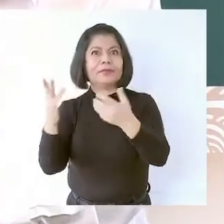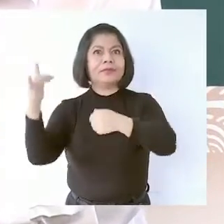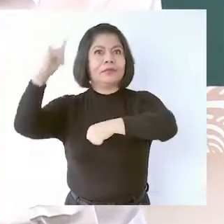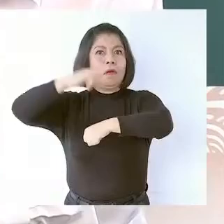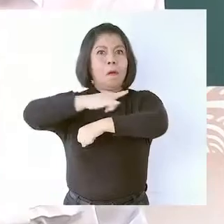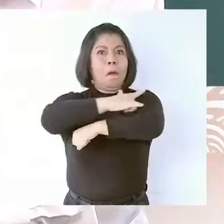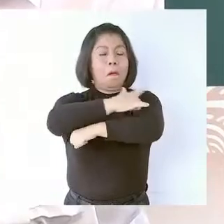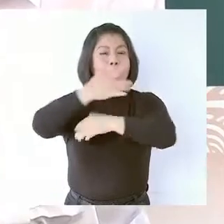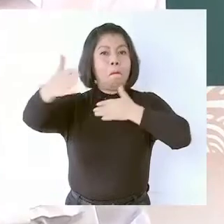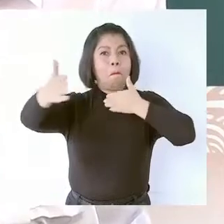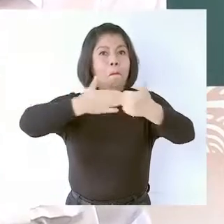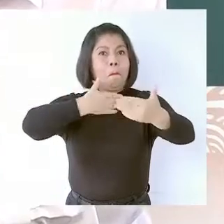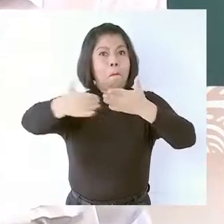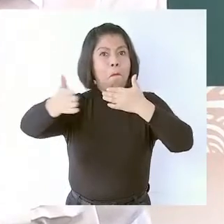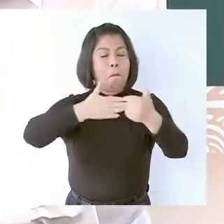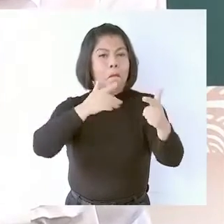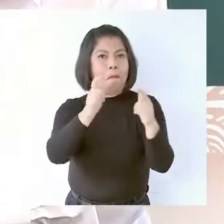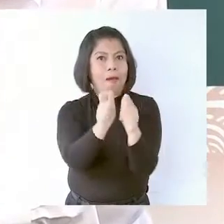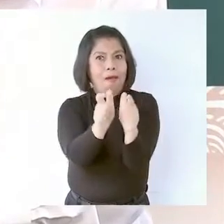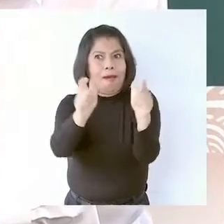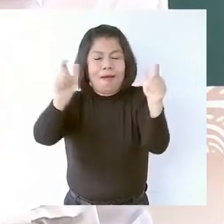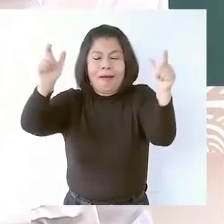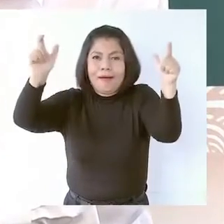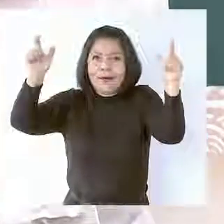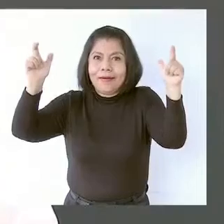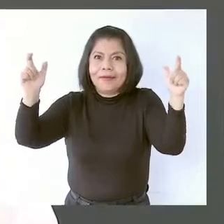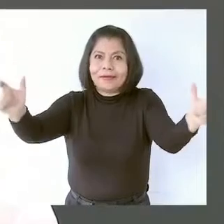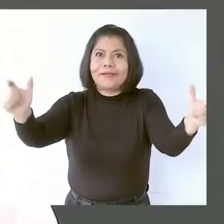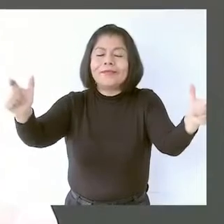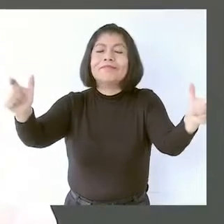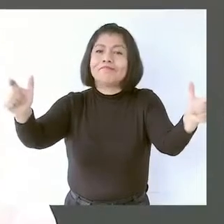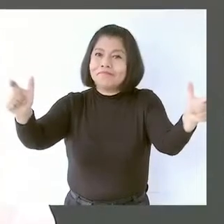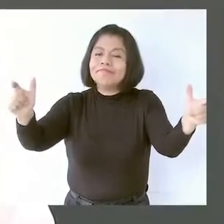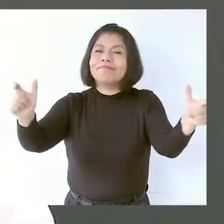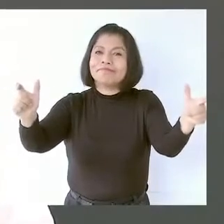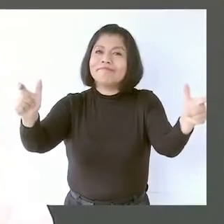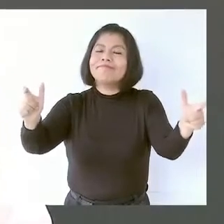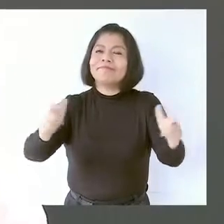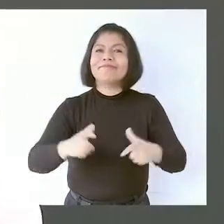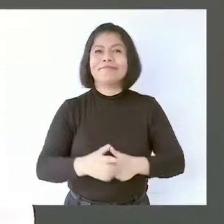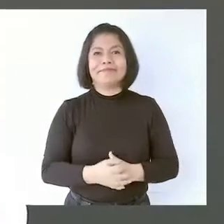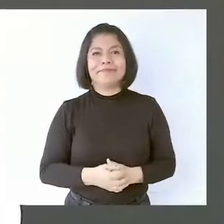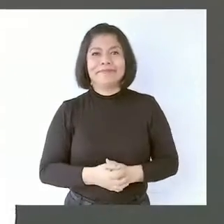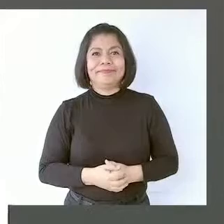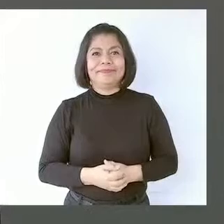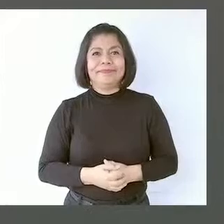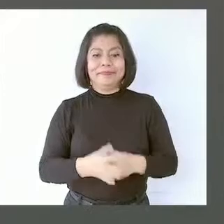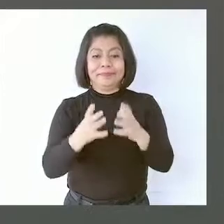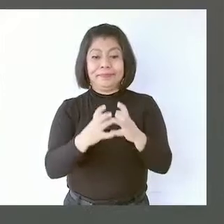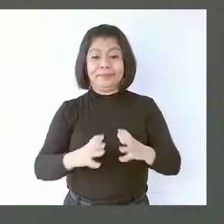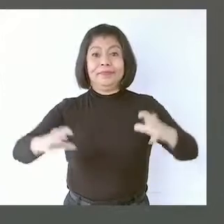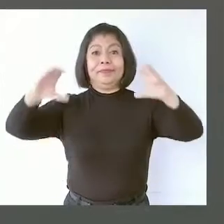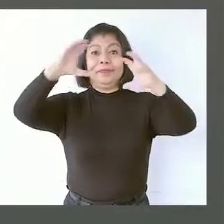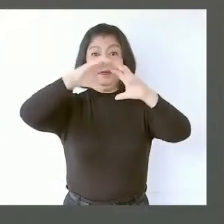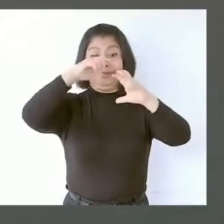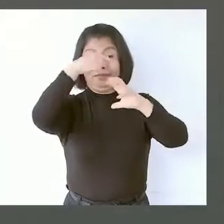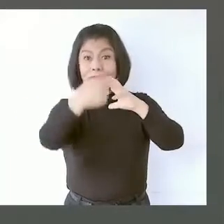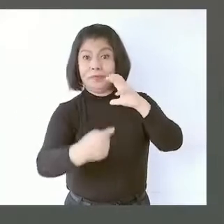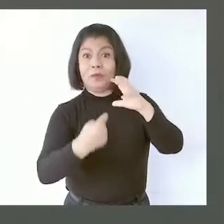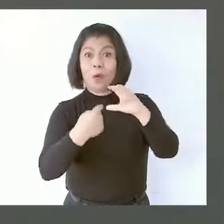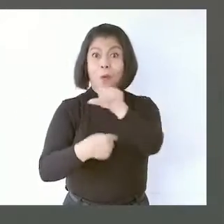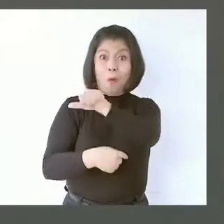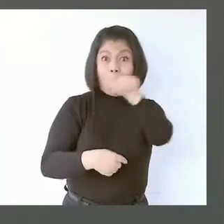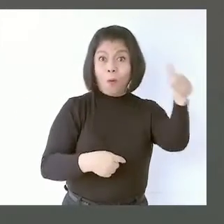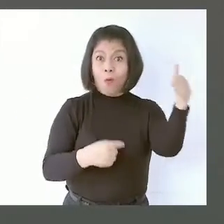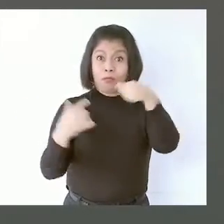aeropuerto más moderno que se esté construyendo en el mundo en